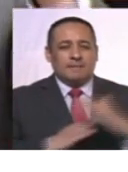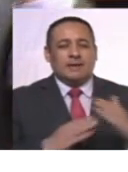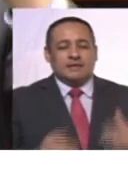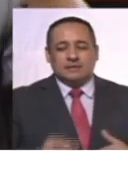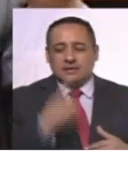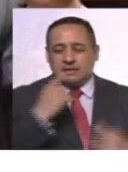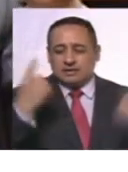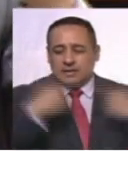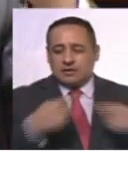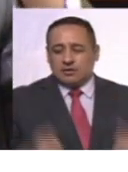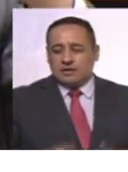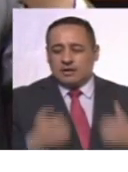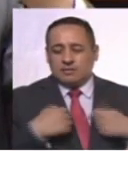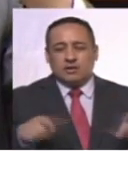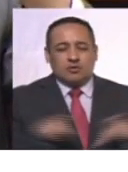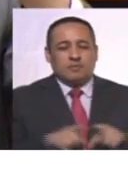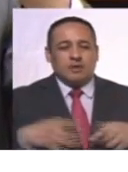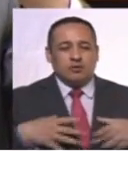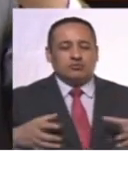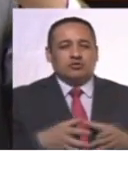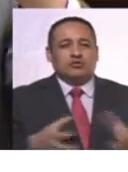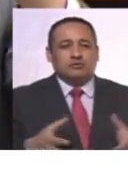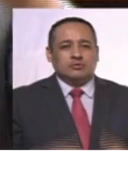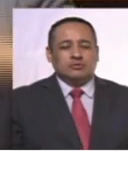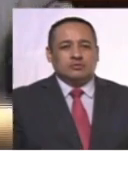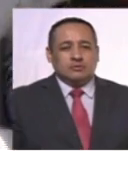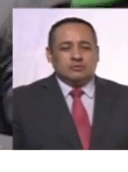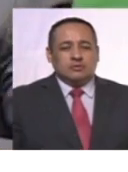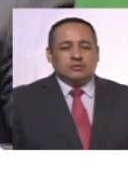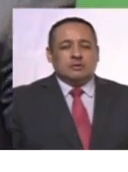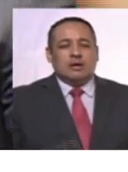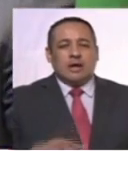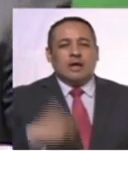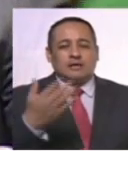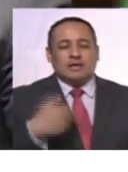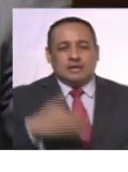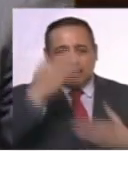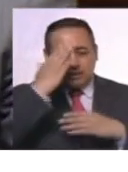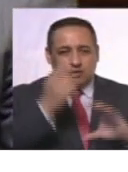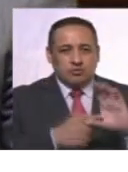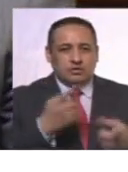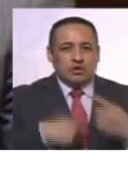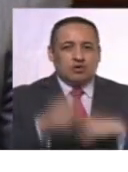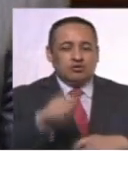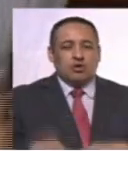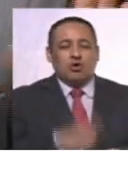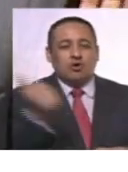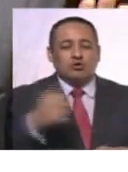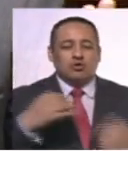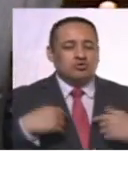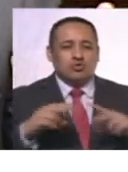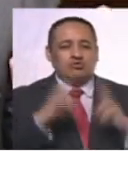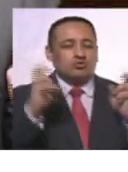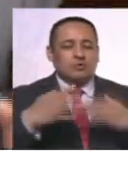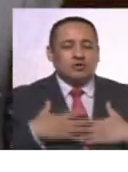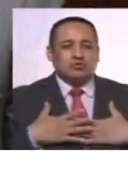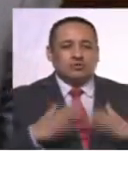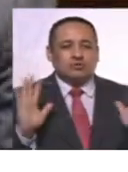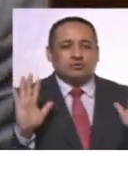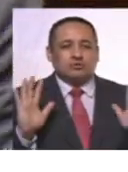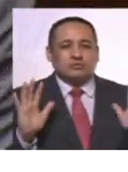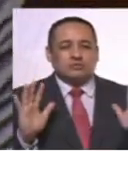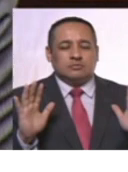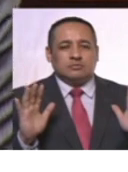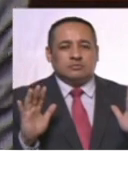la convivencia, eso es para nosotros. Allá que el terrorismo sea un negocio para otros, ese no es un tema nuestro.